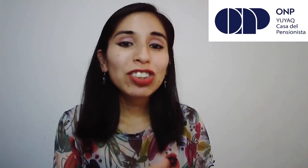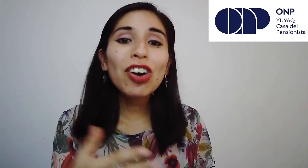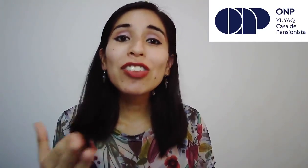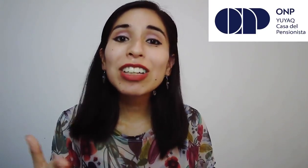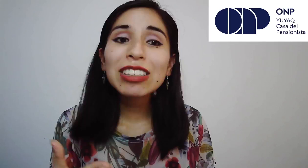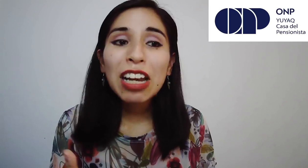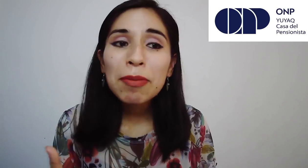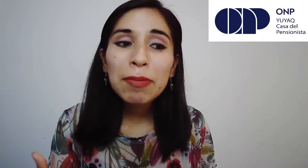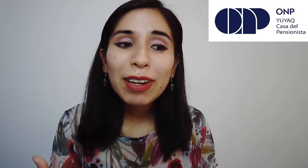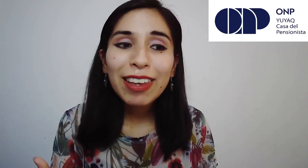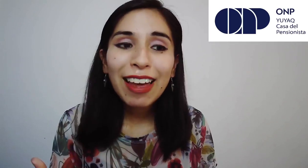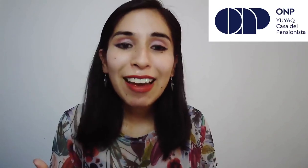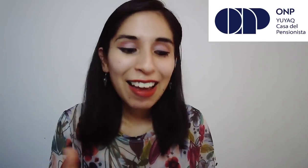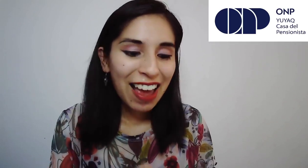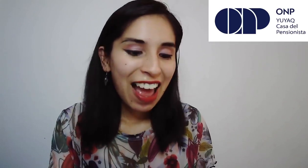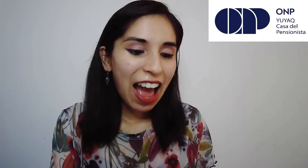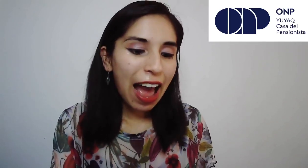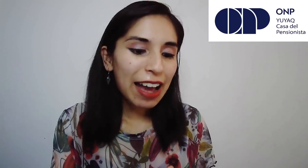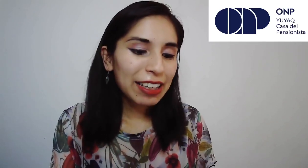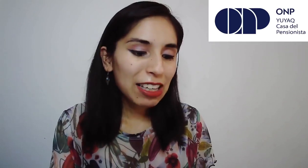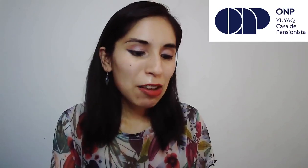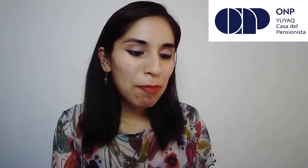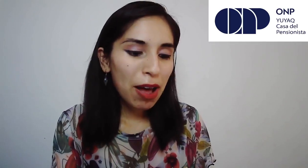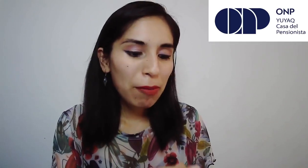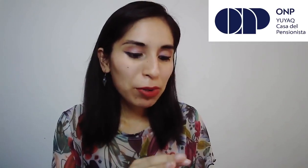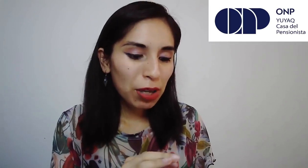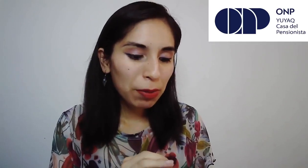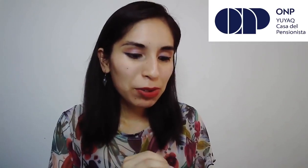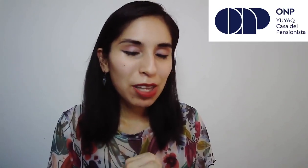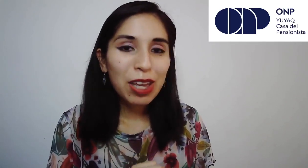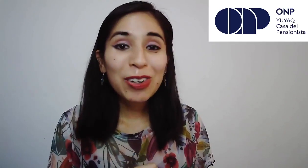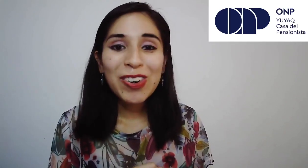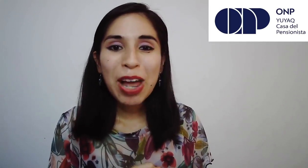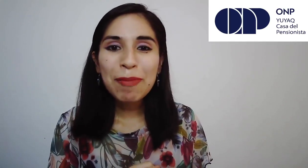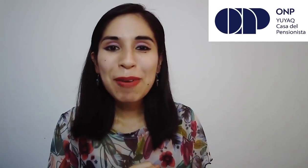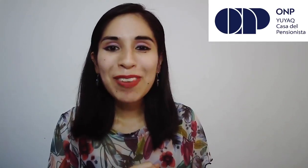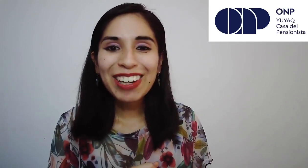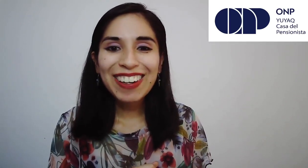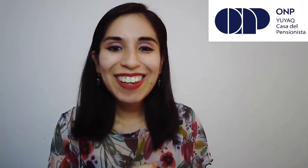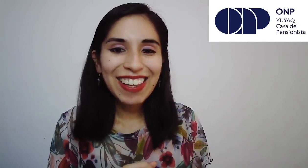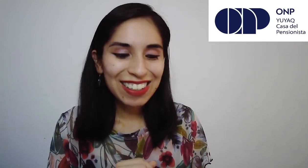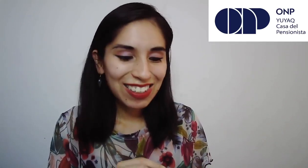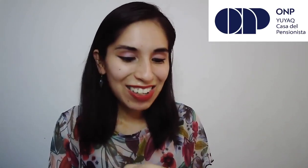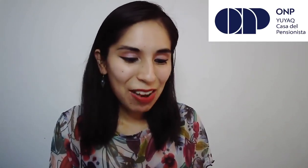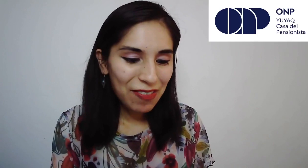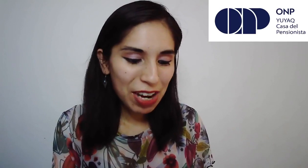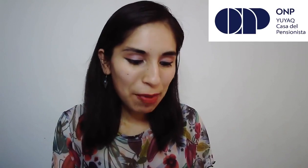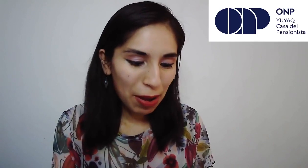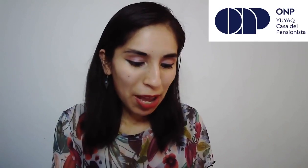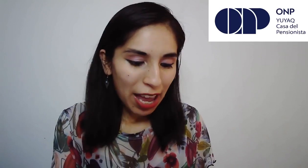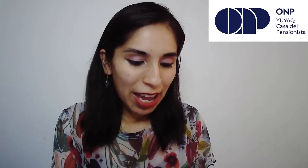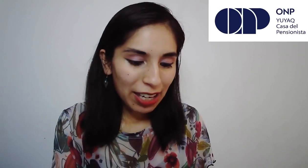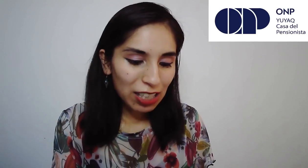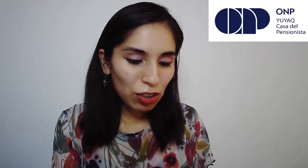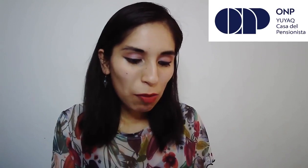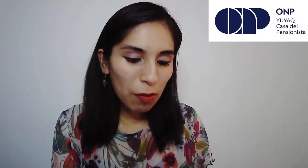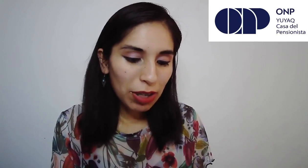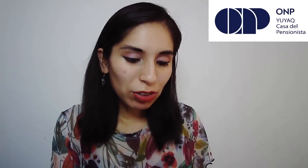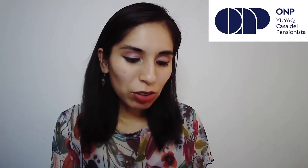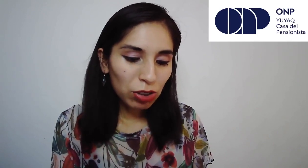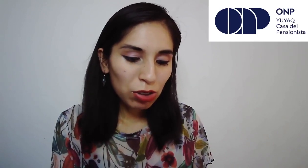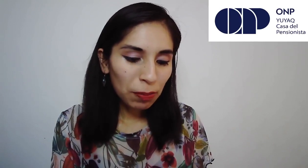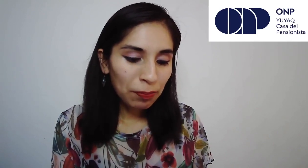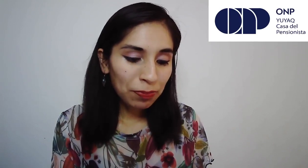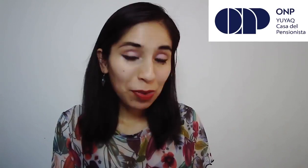dónde está la bienvenida aquí vamos a proceder con la bienvenida señora firma en estos